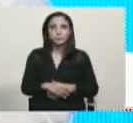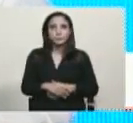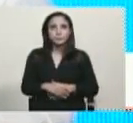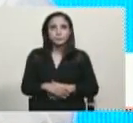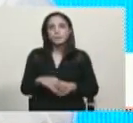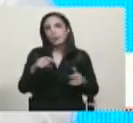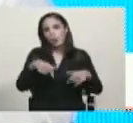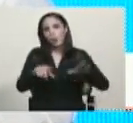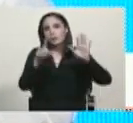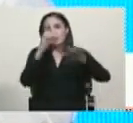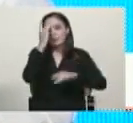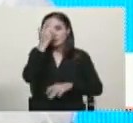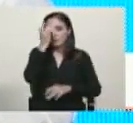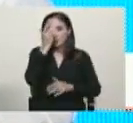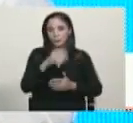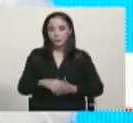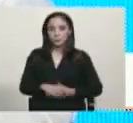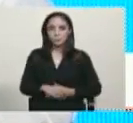6 de febrero.